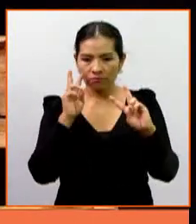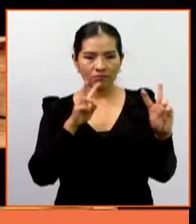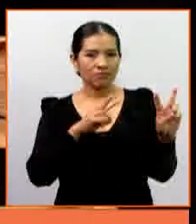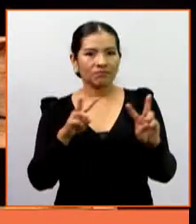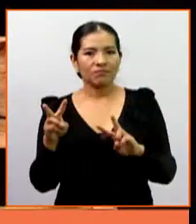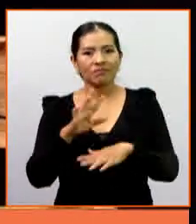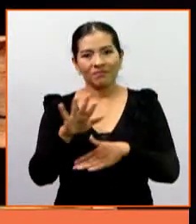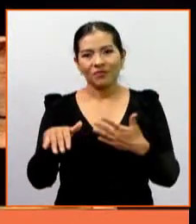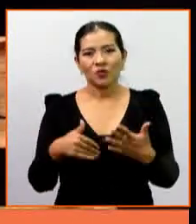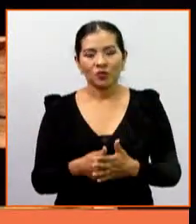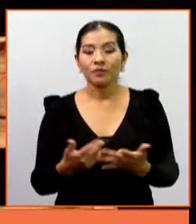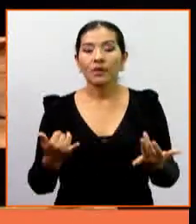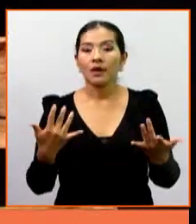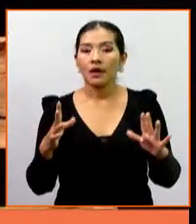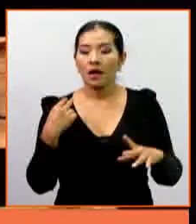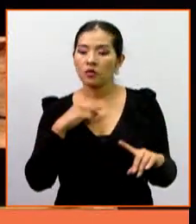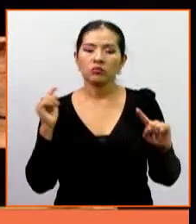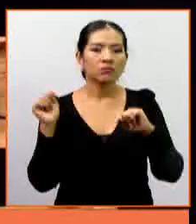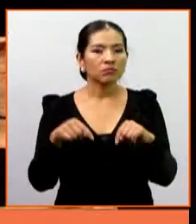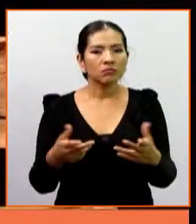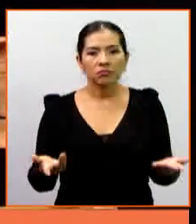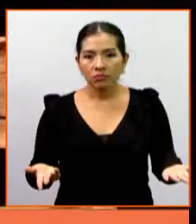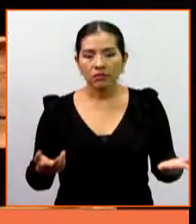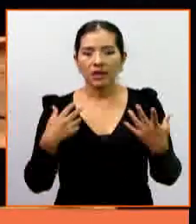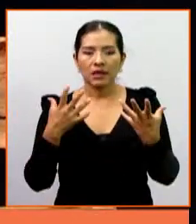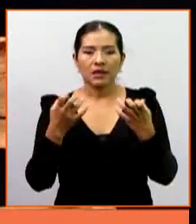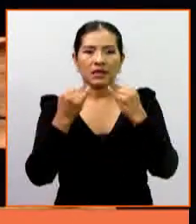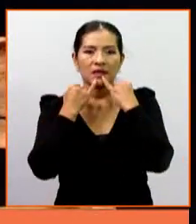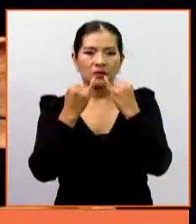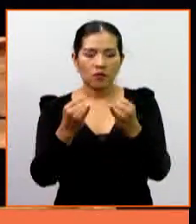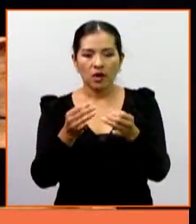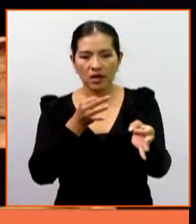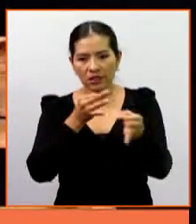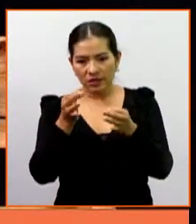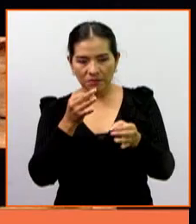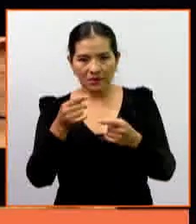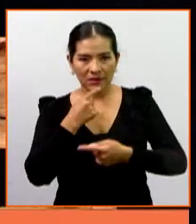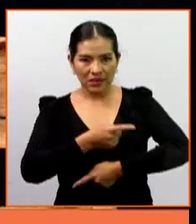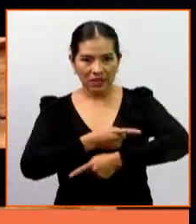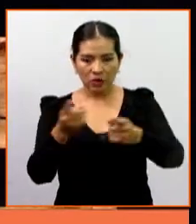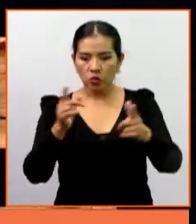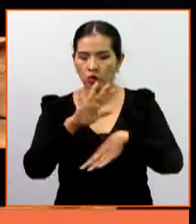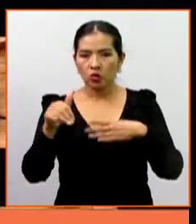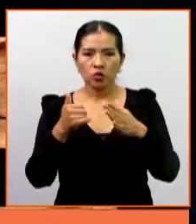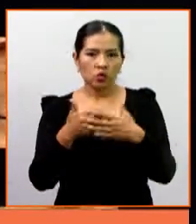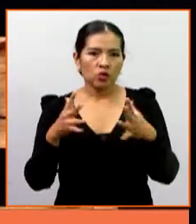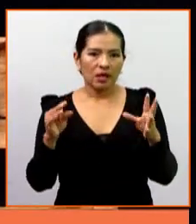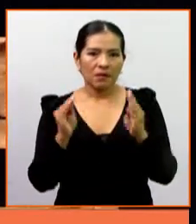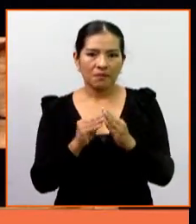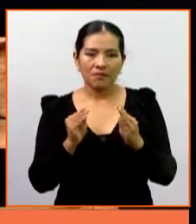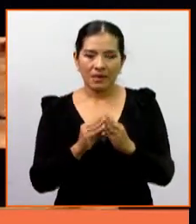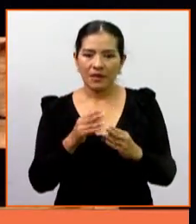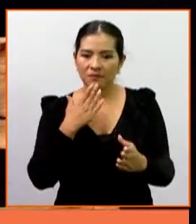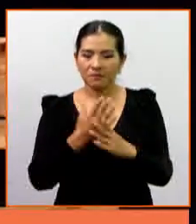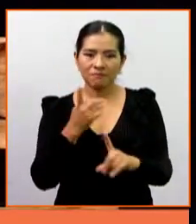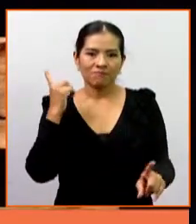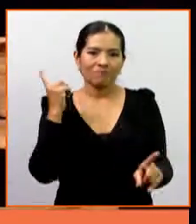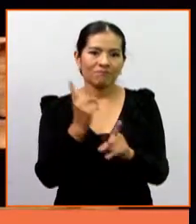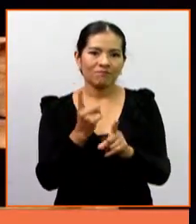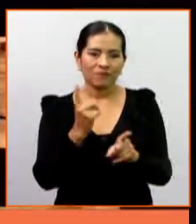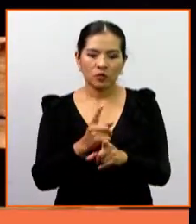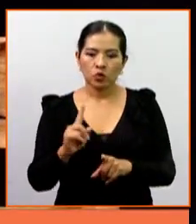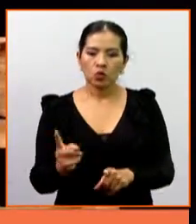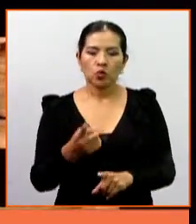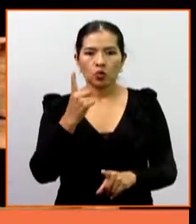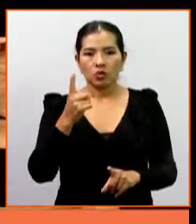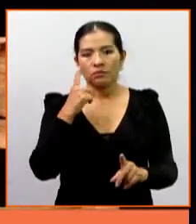bueno, estamos precisamente aquí para poder anunciar este cierre que va a ser con broche de oro. Una única y exclusiva presentación que vamos a tener